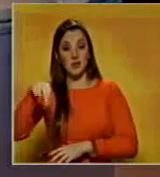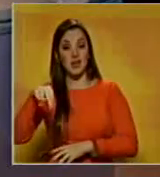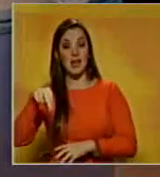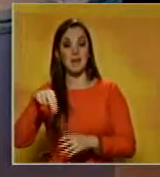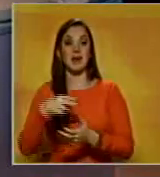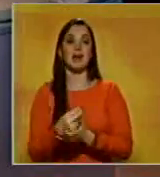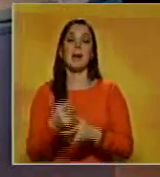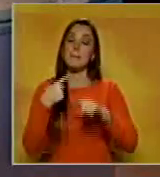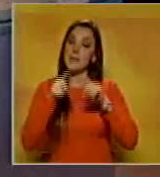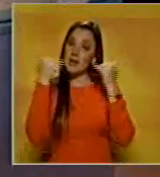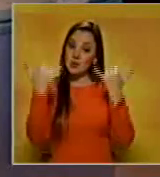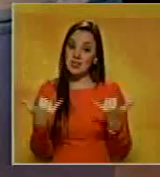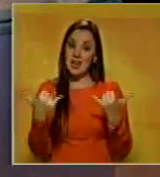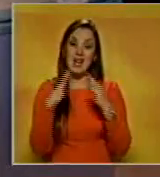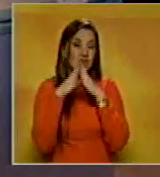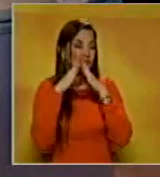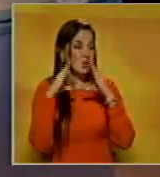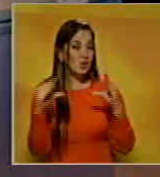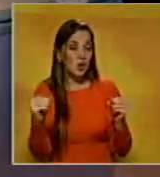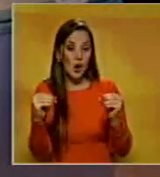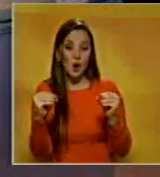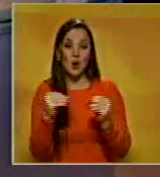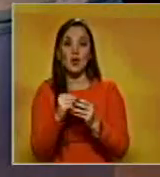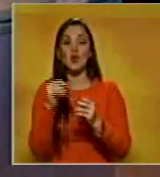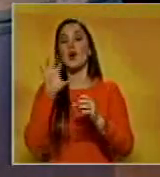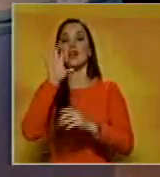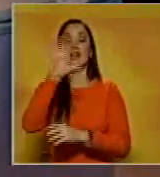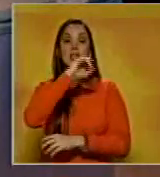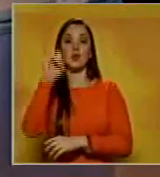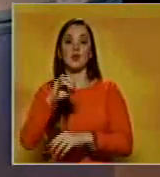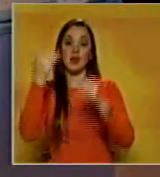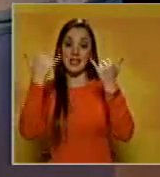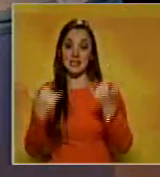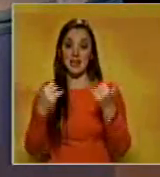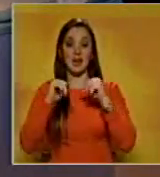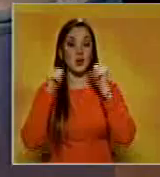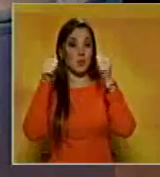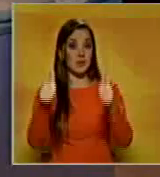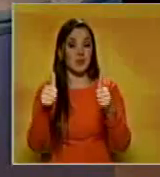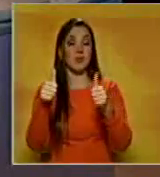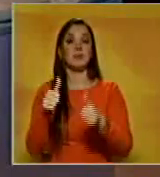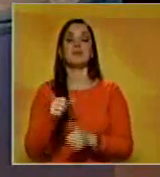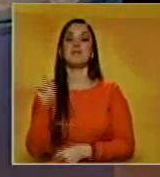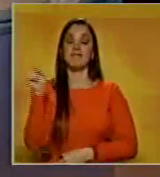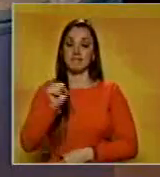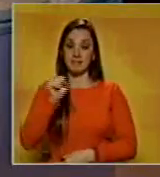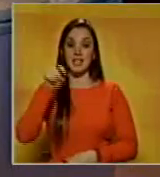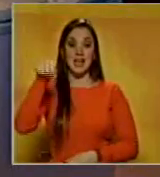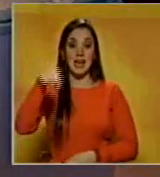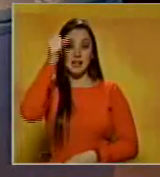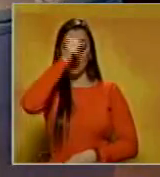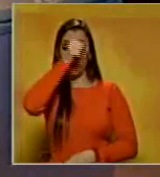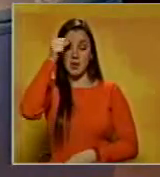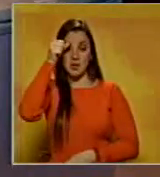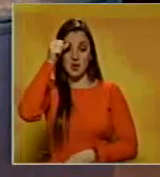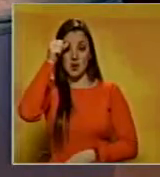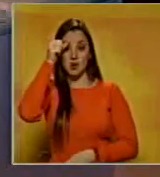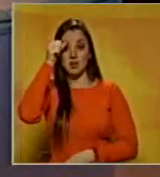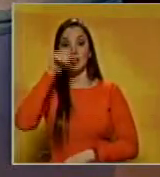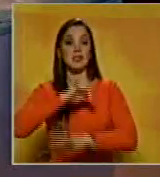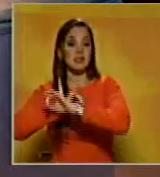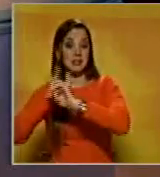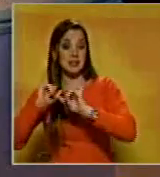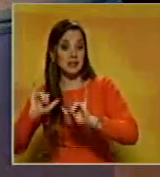estado Zulia está en feriado, como dicen ustedes, ¿no? Ciertamente, ciertamente. De hecho, este domingo se culminó la